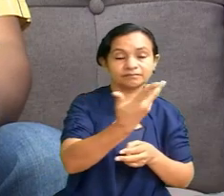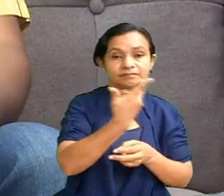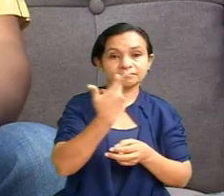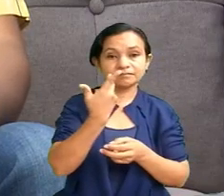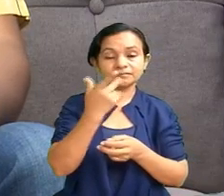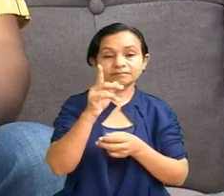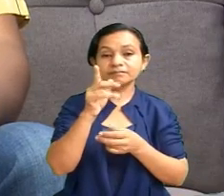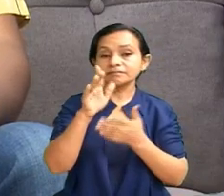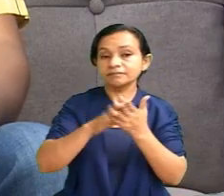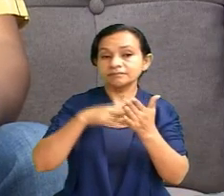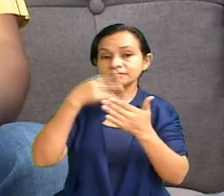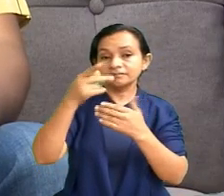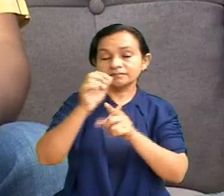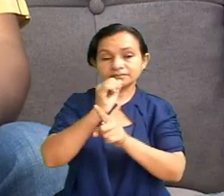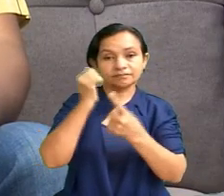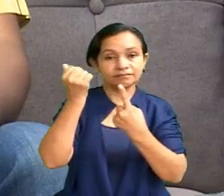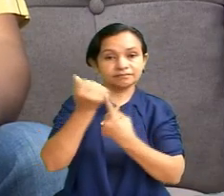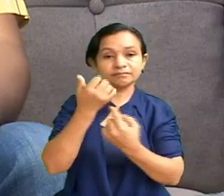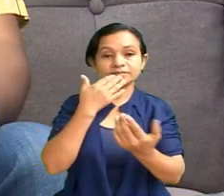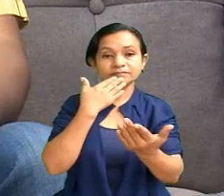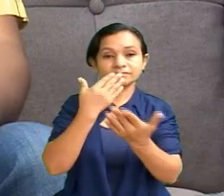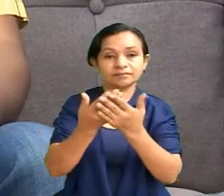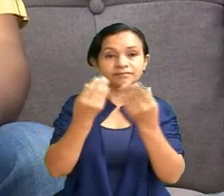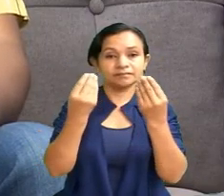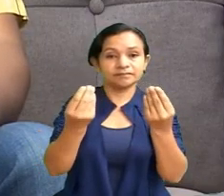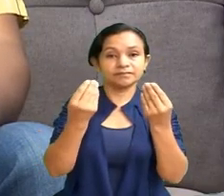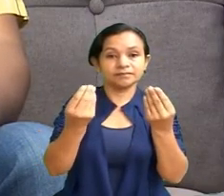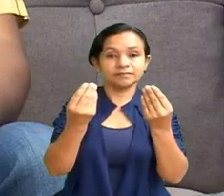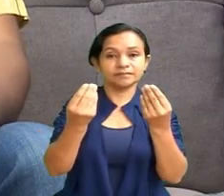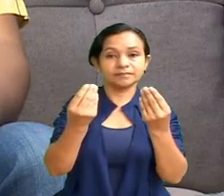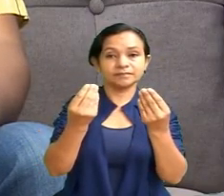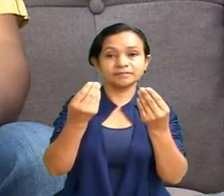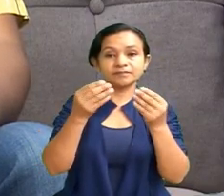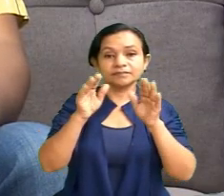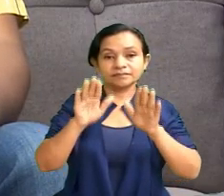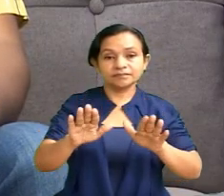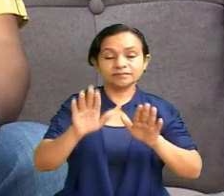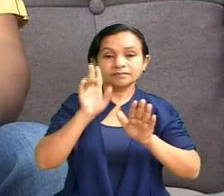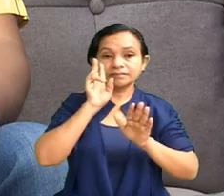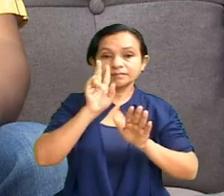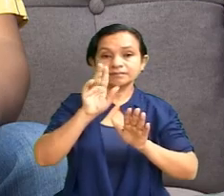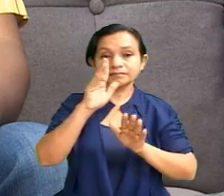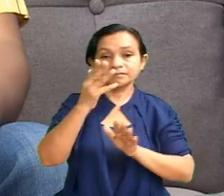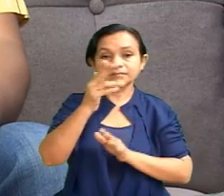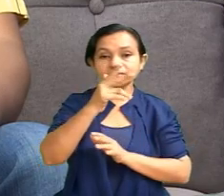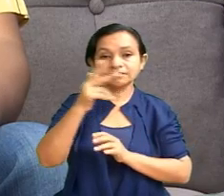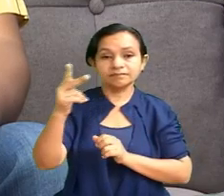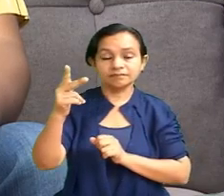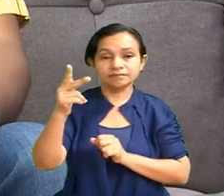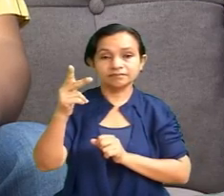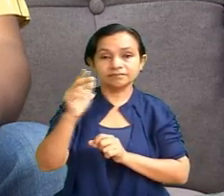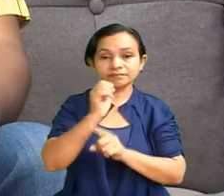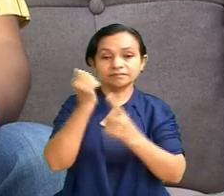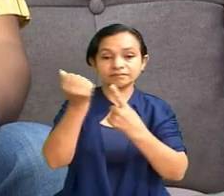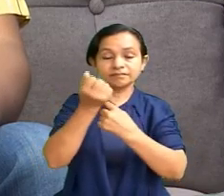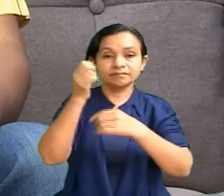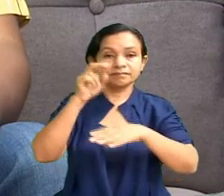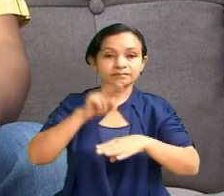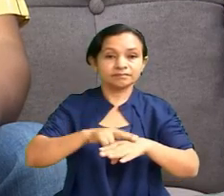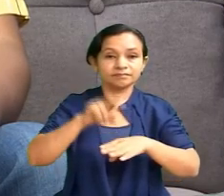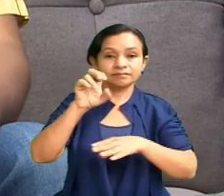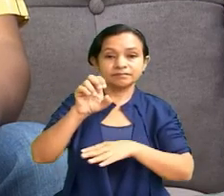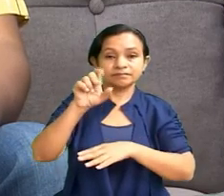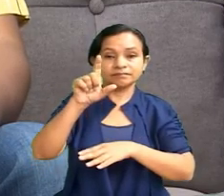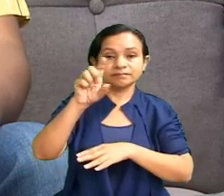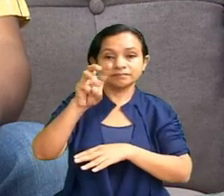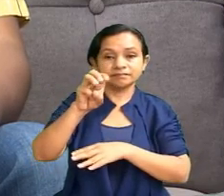transmisión de su programa desde el parlamento le agradecemos su compañía invitamos a que se quede sintonía del canal parlamentario el que mande la asamblea nacional estuvo con ustedes